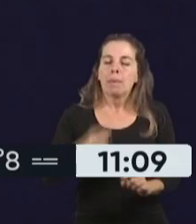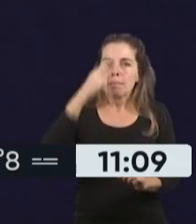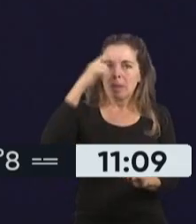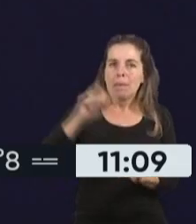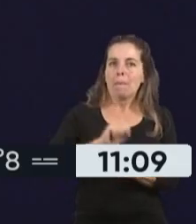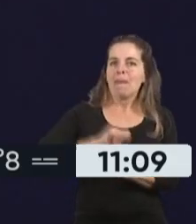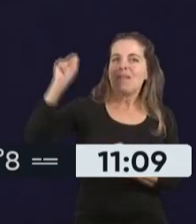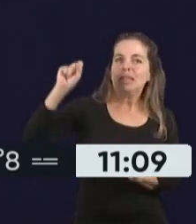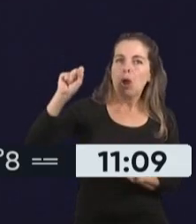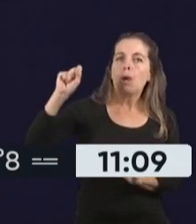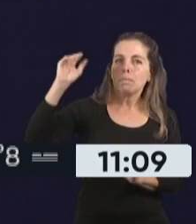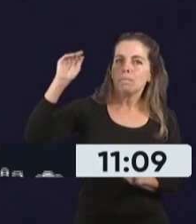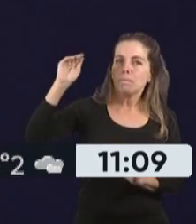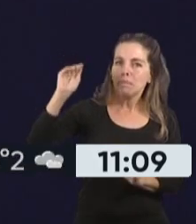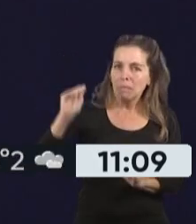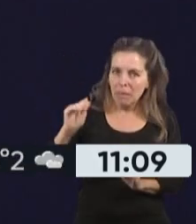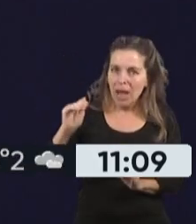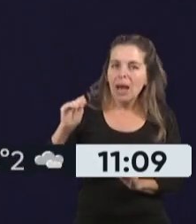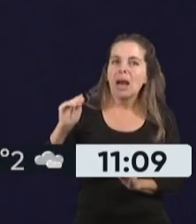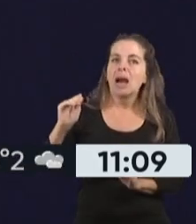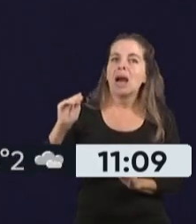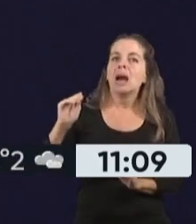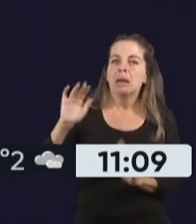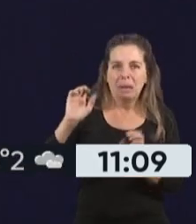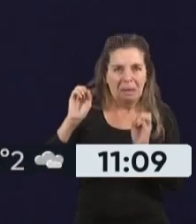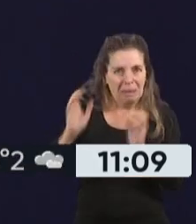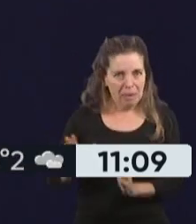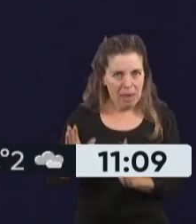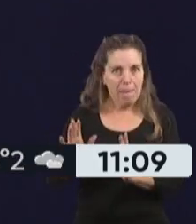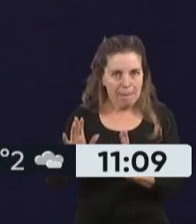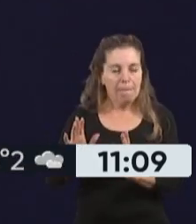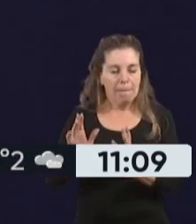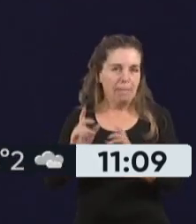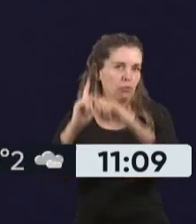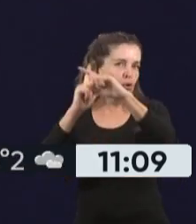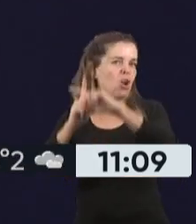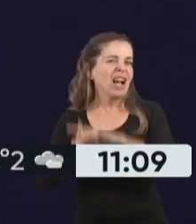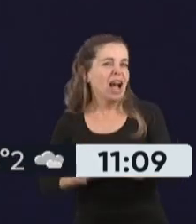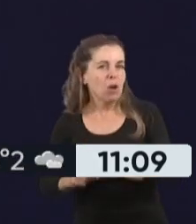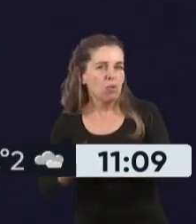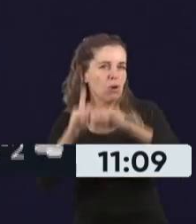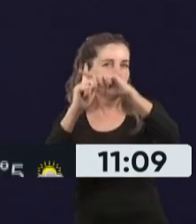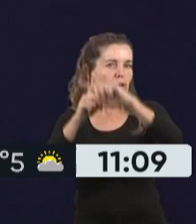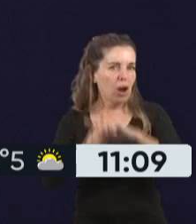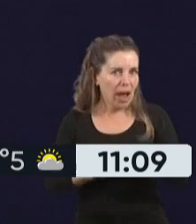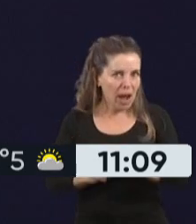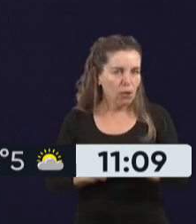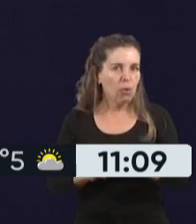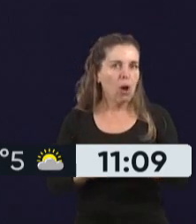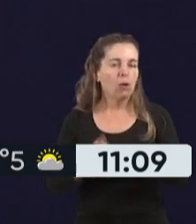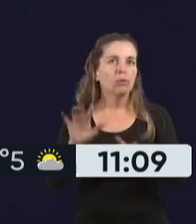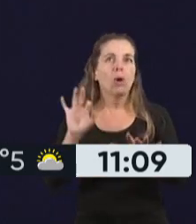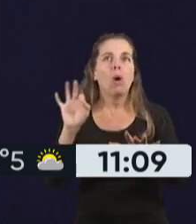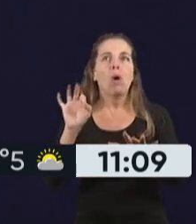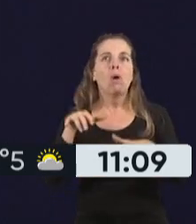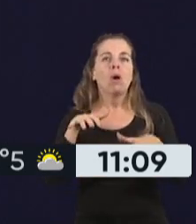del 150% al 140%, más allá de ese detalle numérico o del impacto que va a tener la actividad